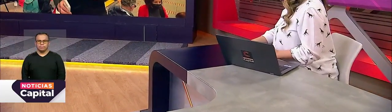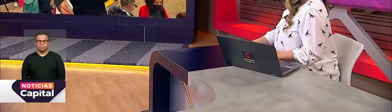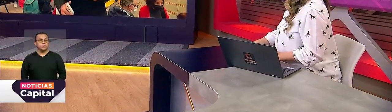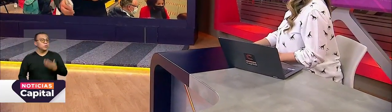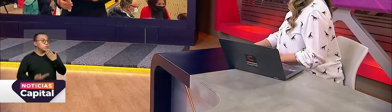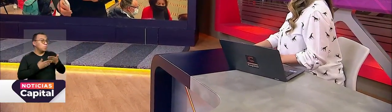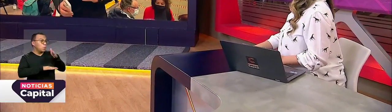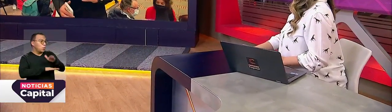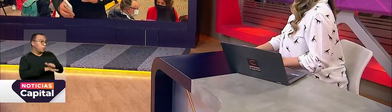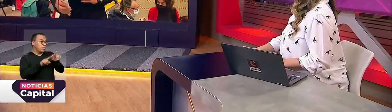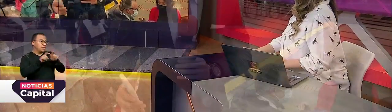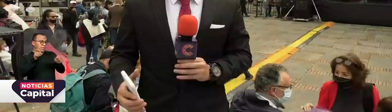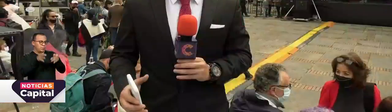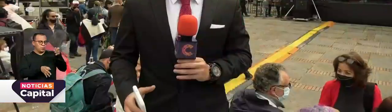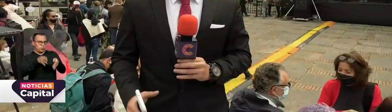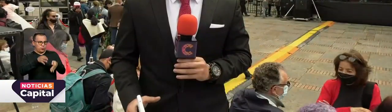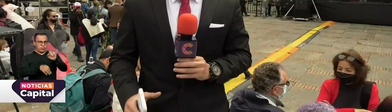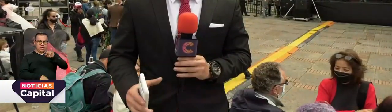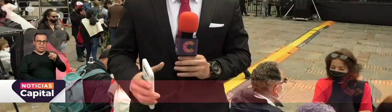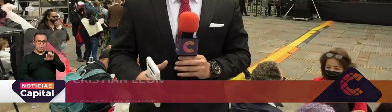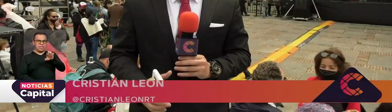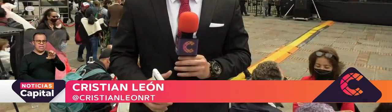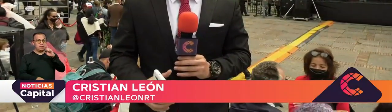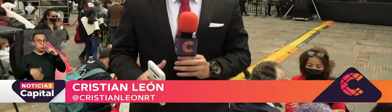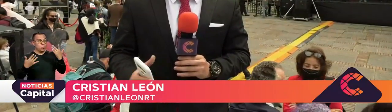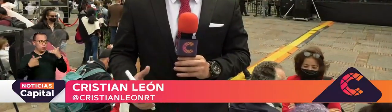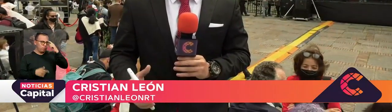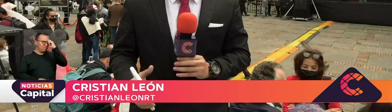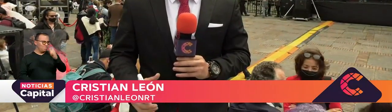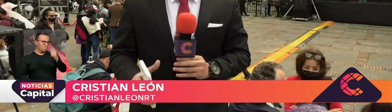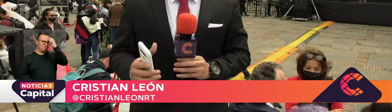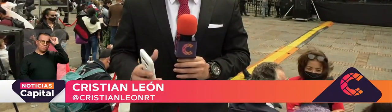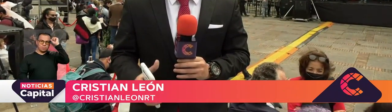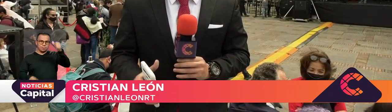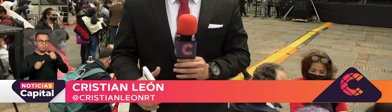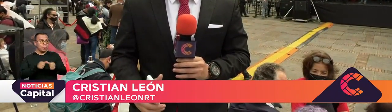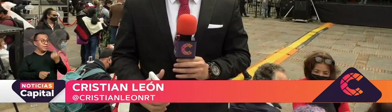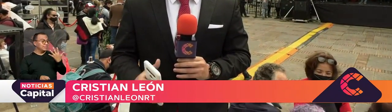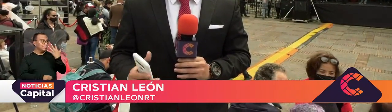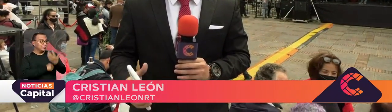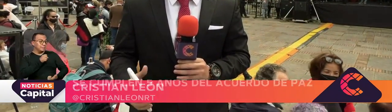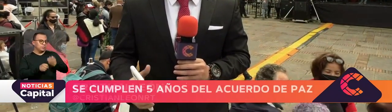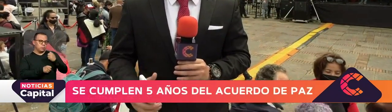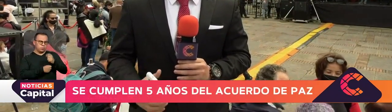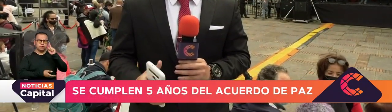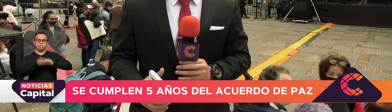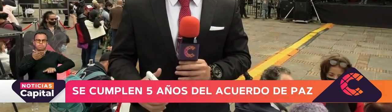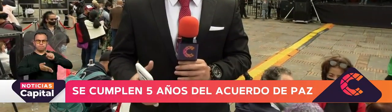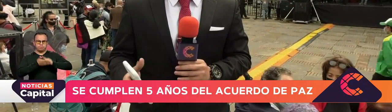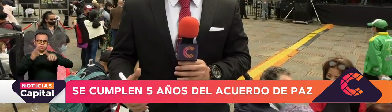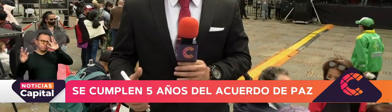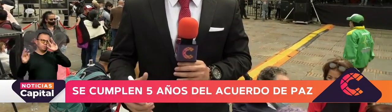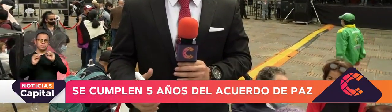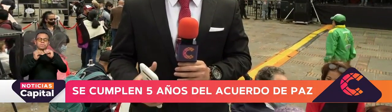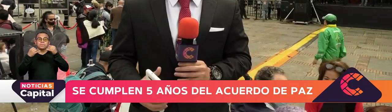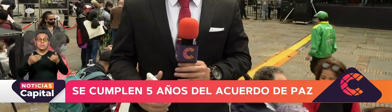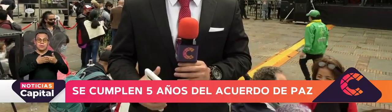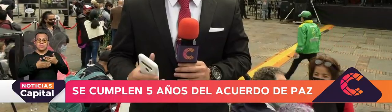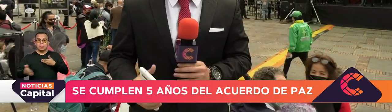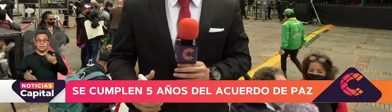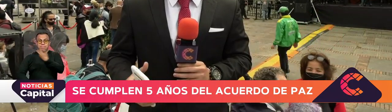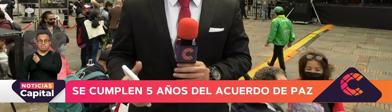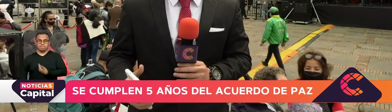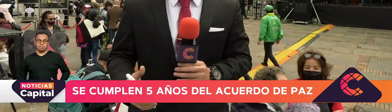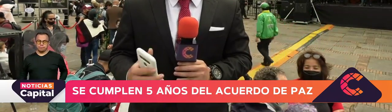Buenas tardes. La Jurisdicción Especial para la Paz fue la anfitriona de esta conmemoración de los 5 años del acuerdo, en donde intervinieron el